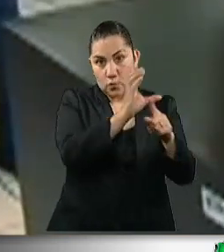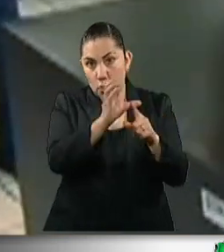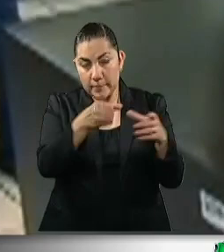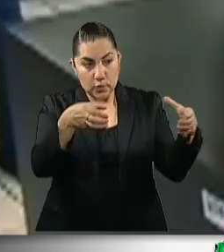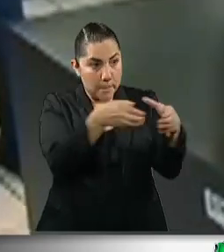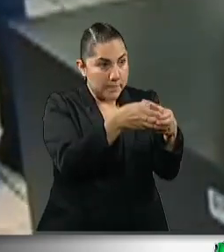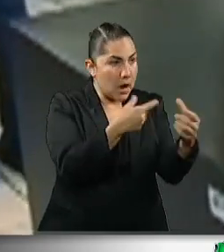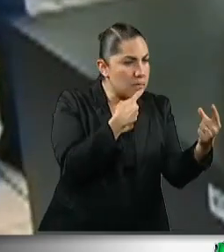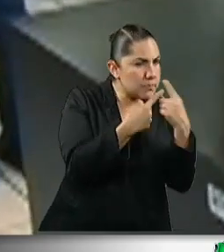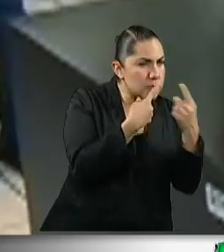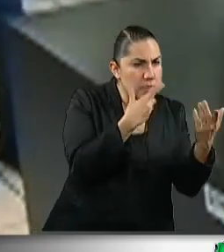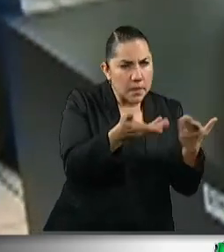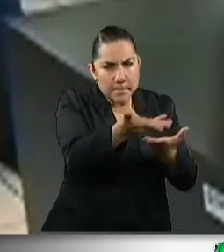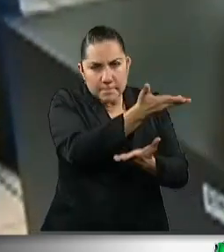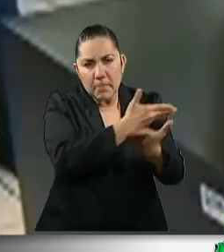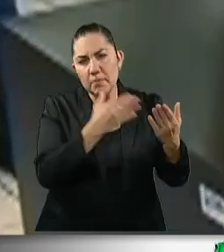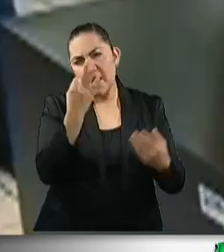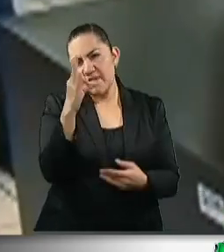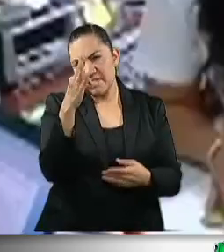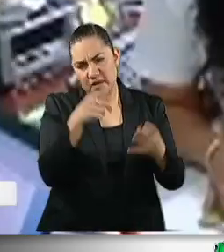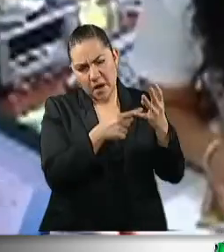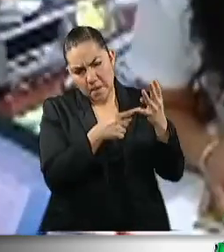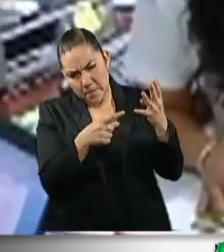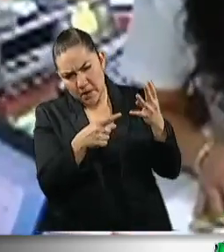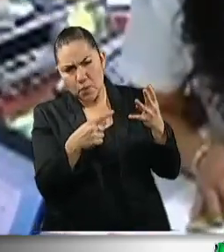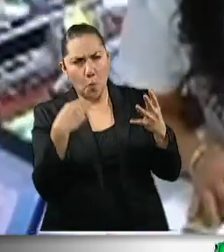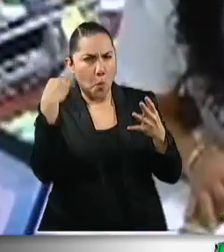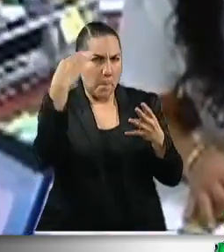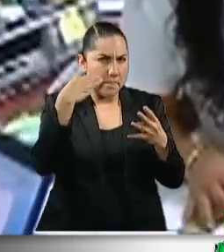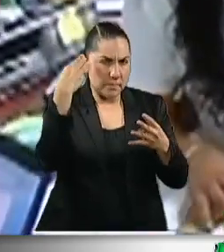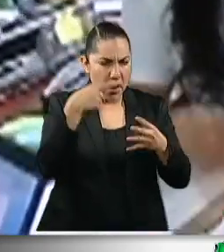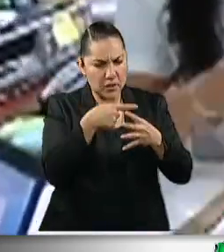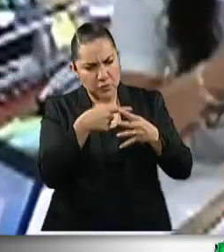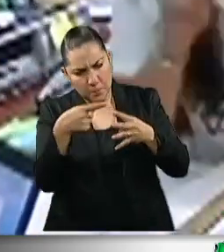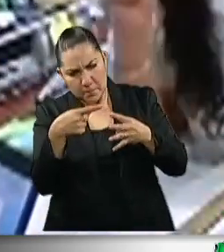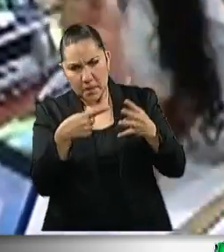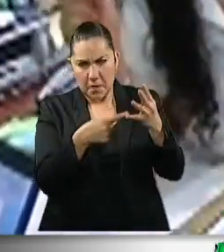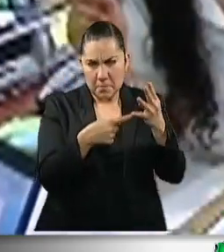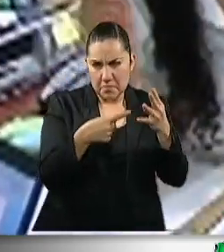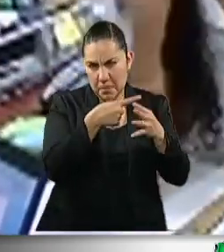a finales de febrero o inicios de marzo. Para Noticias del Congreso, Adriana Aguilar Torres.